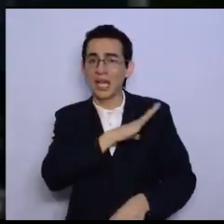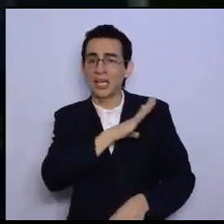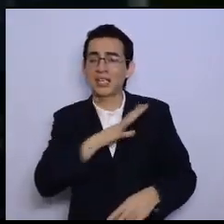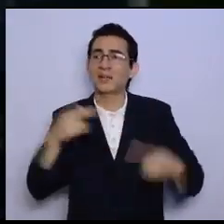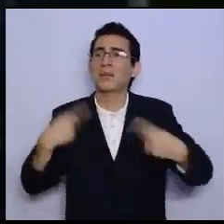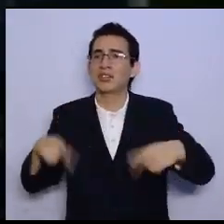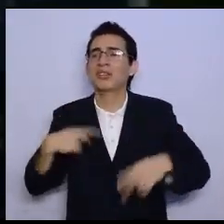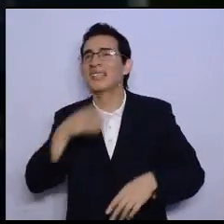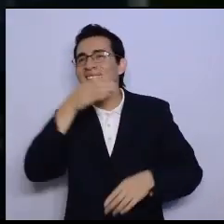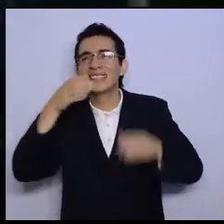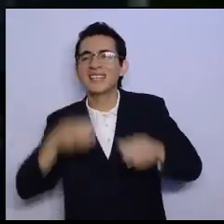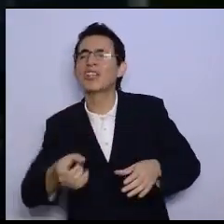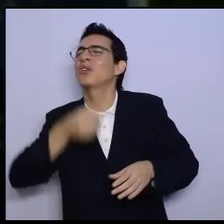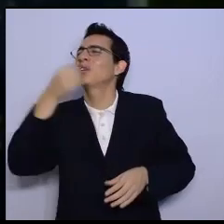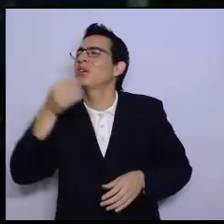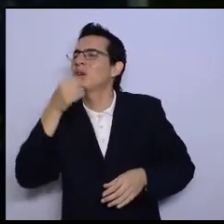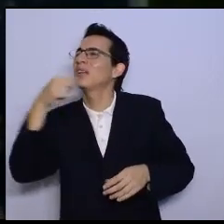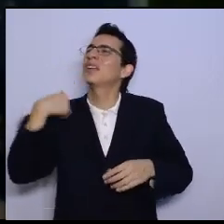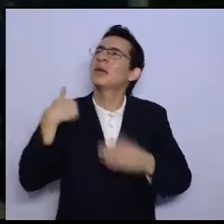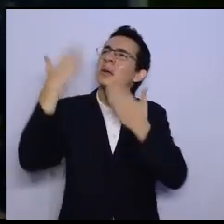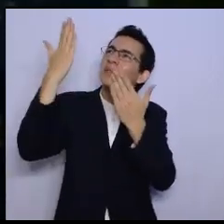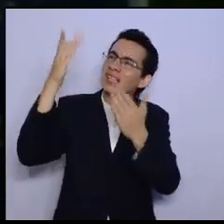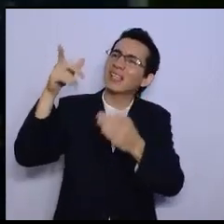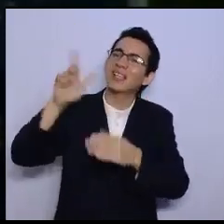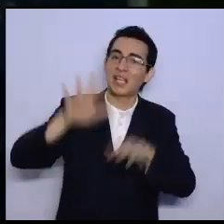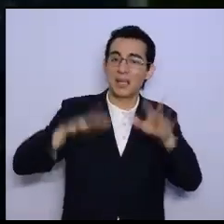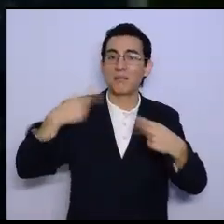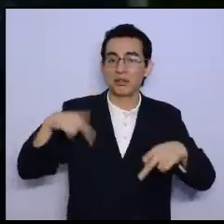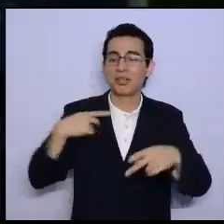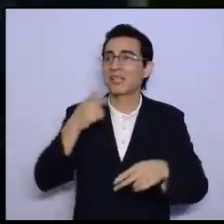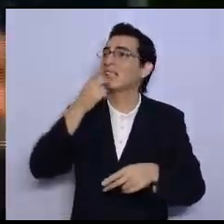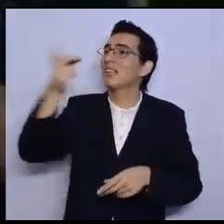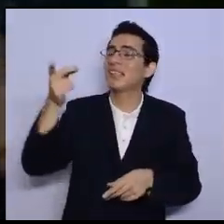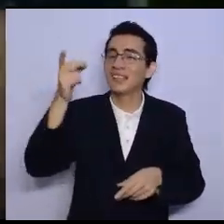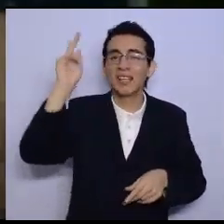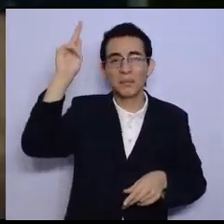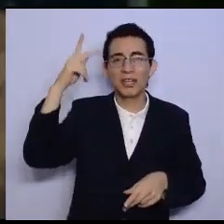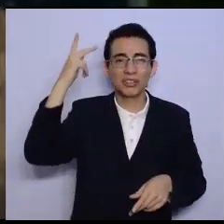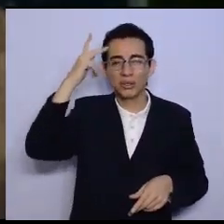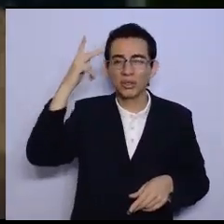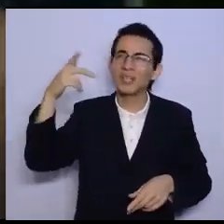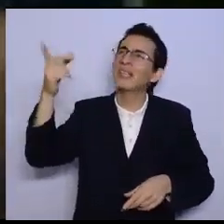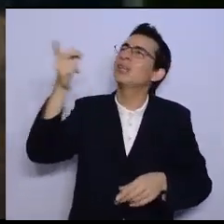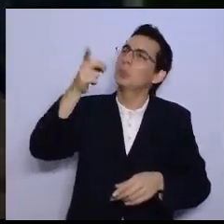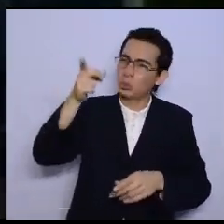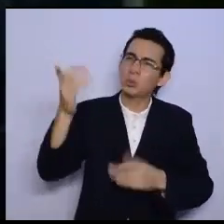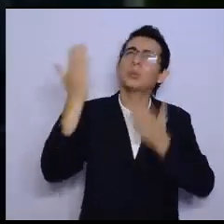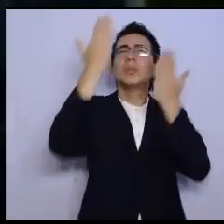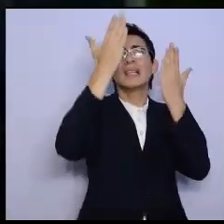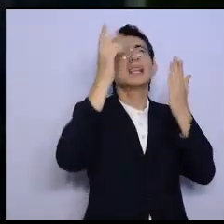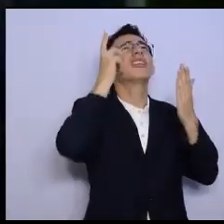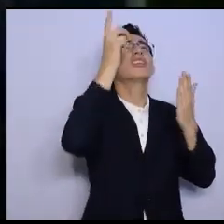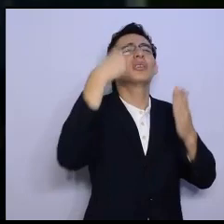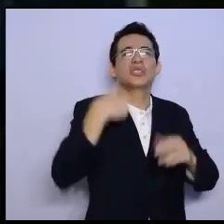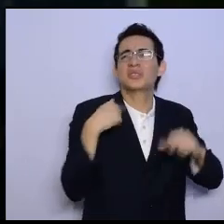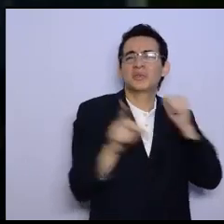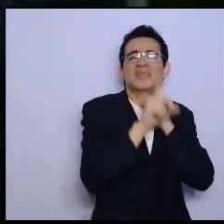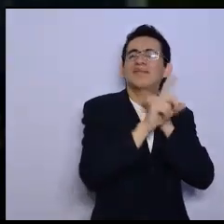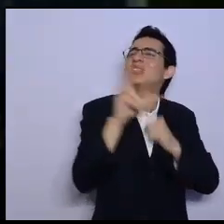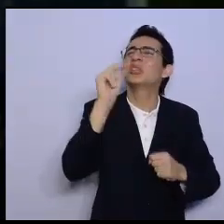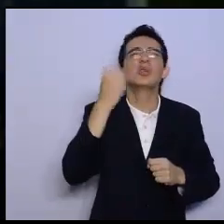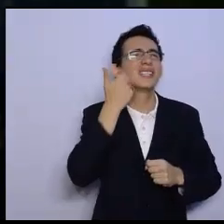dicen, pastor, ore por mí para que el Señor me quite esta aflicción. Es que